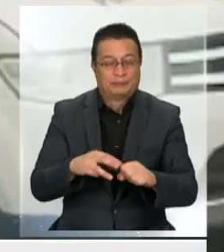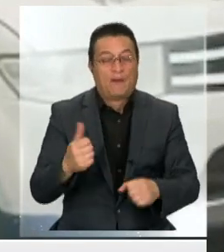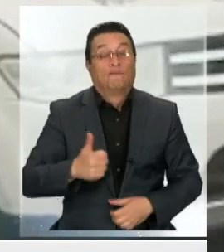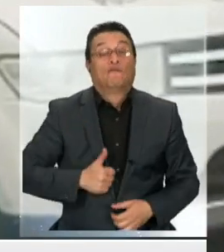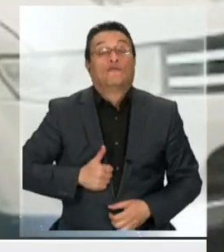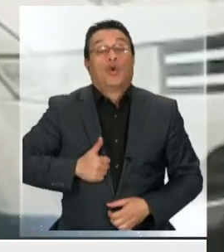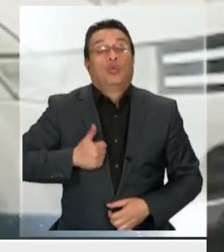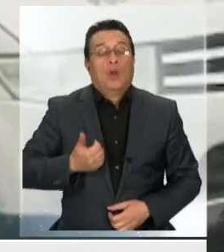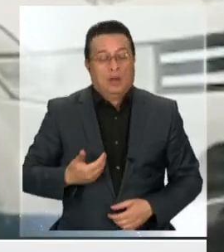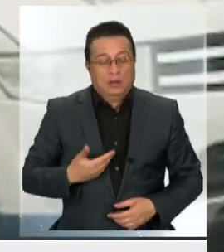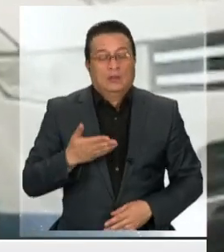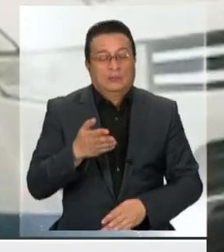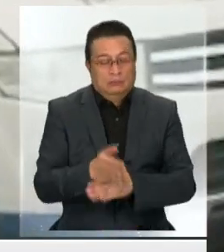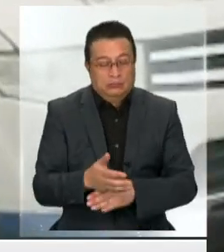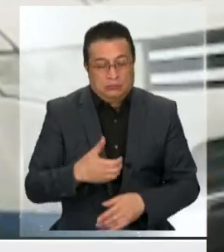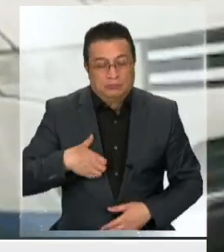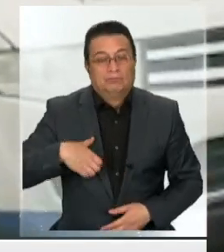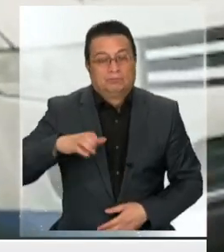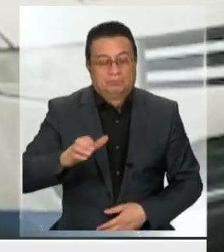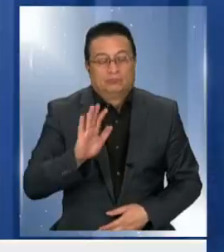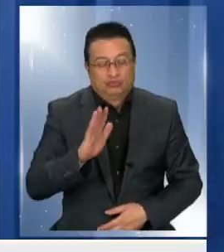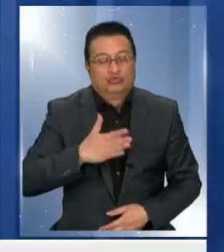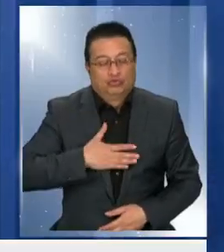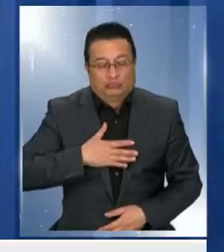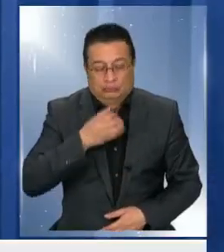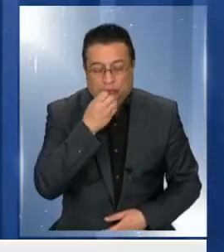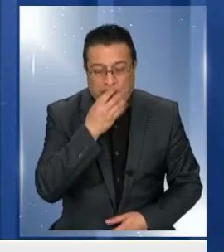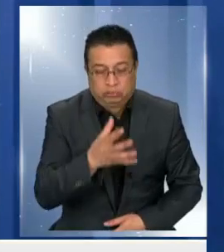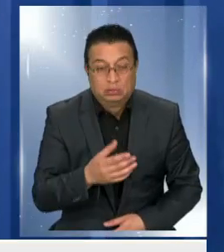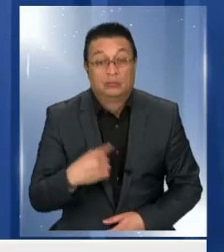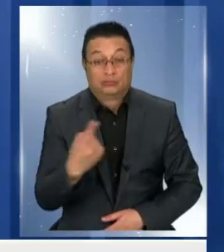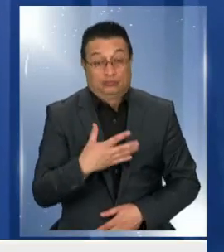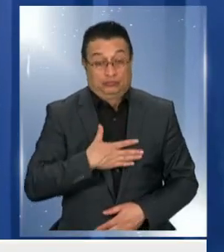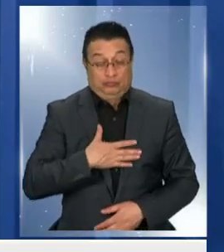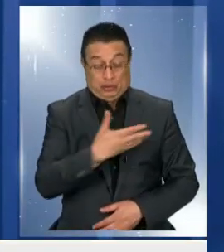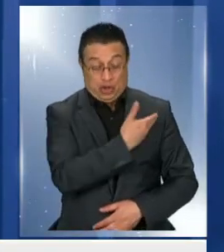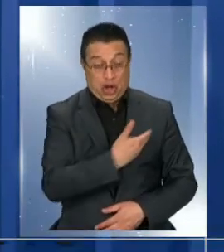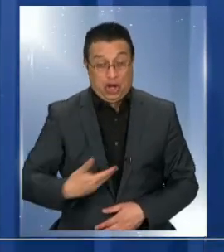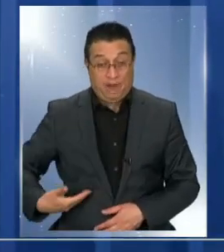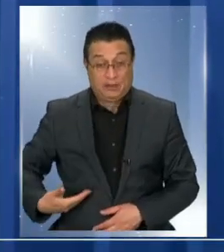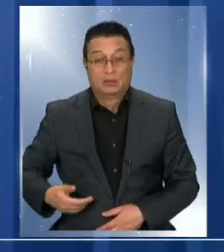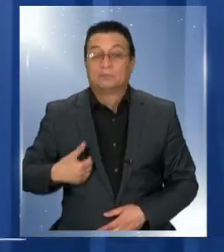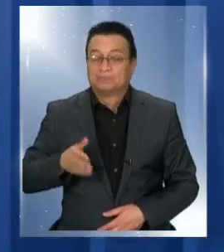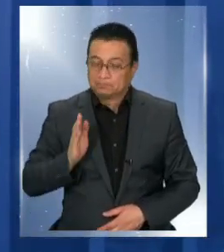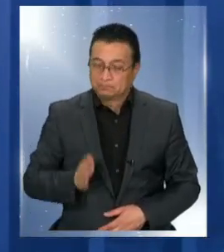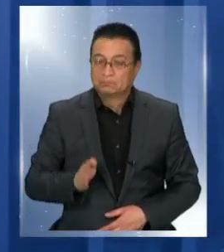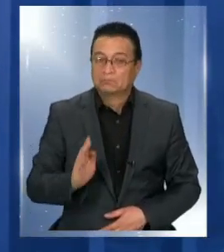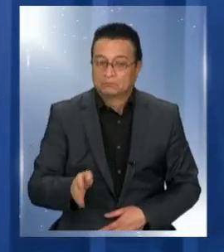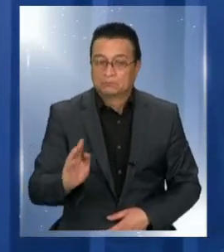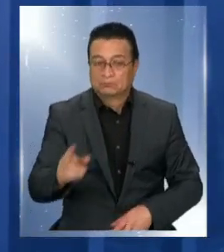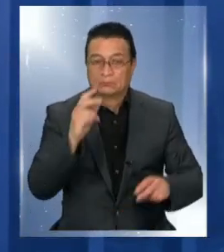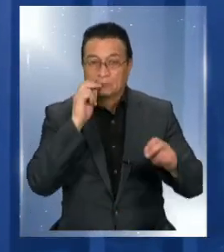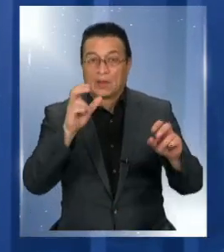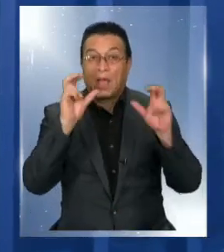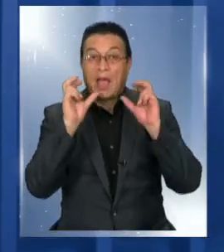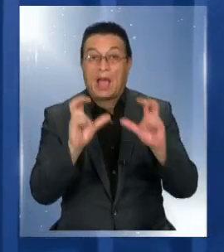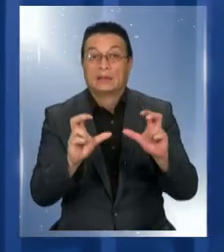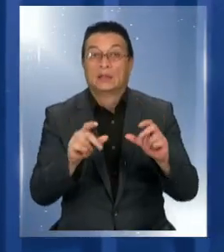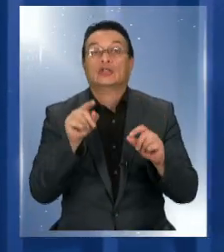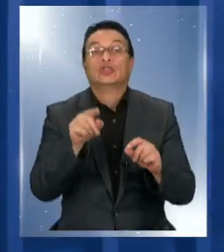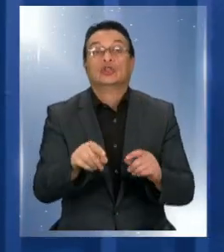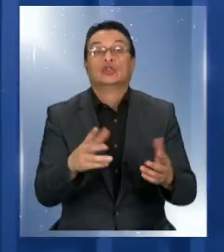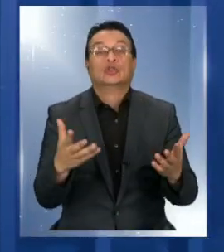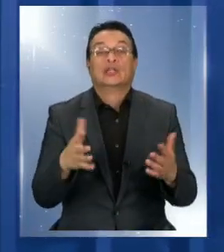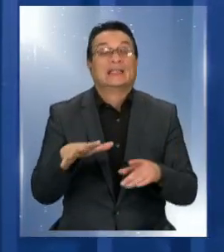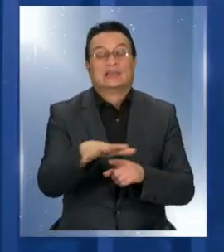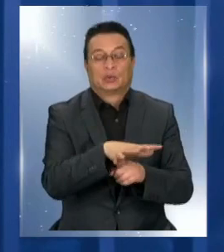forma voluntaria a la Policía de Investigaciones. Nosotros como gobierno vamos a seguir, por supuesto, atento a cualquier tipo de situación y